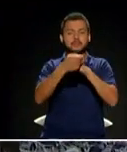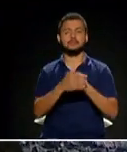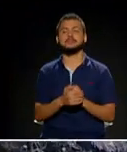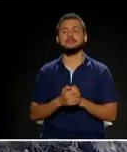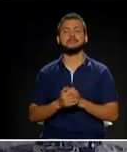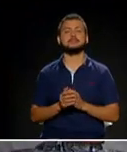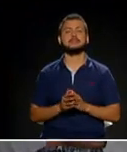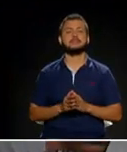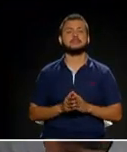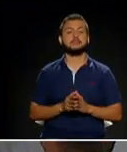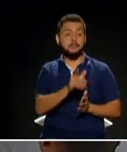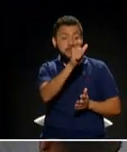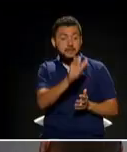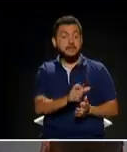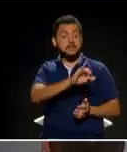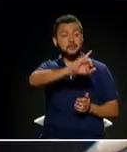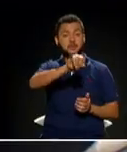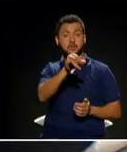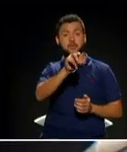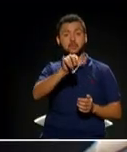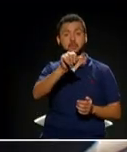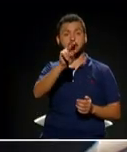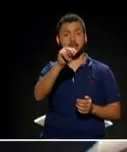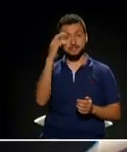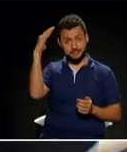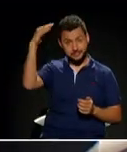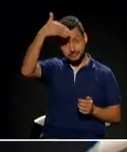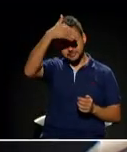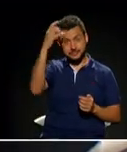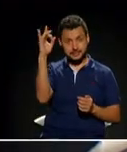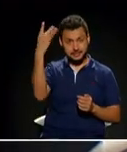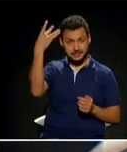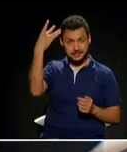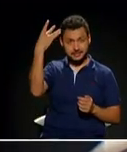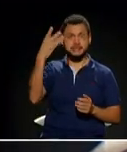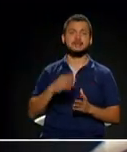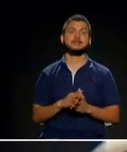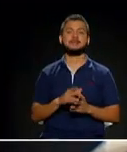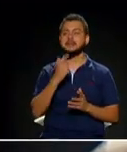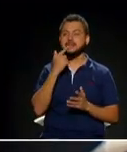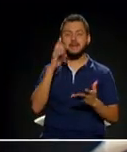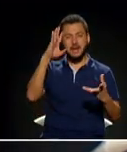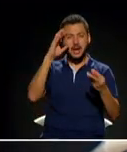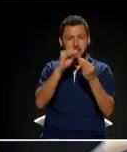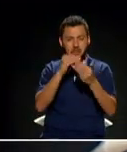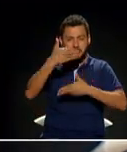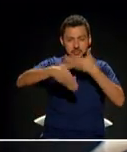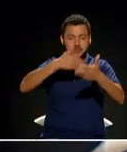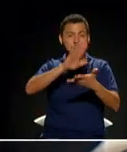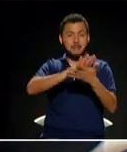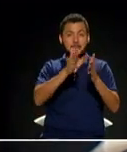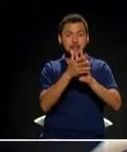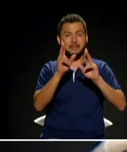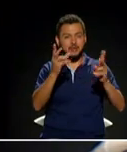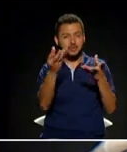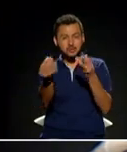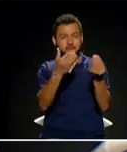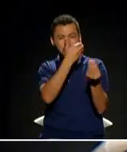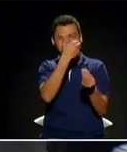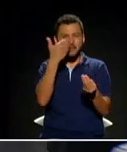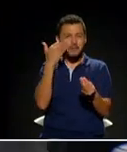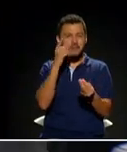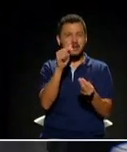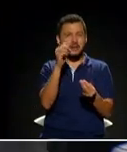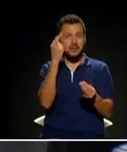bueno en el acuerdo de paz se le delegó las responsabilidades a los municipios que a mi modo de ver no le